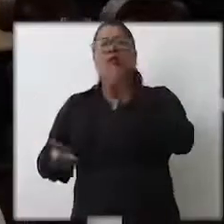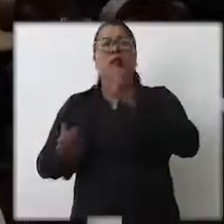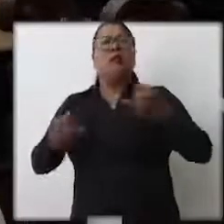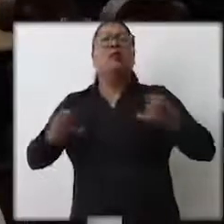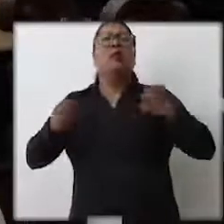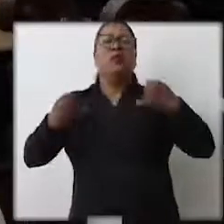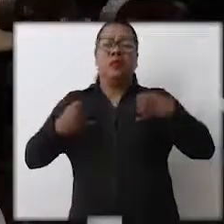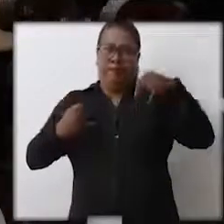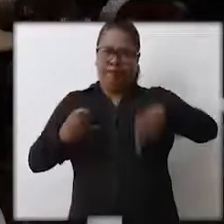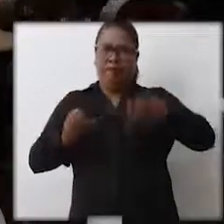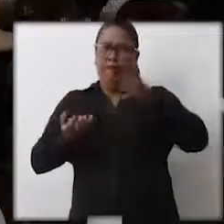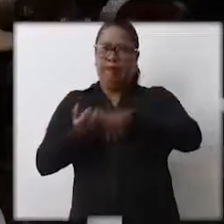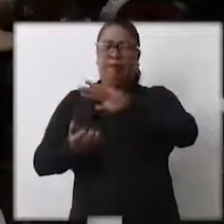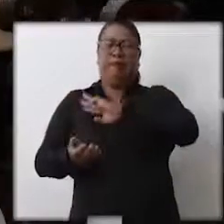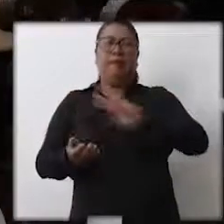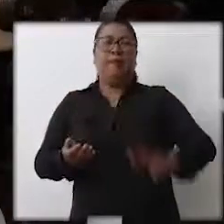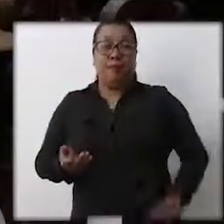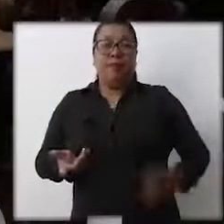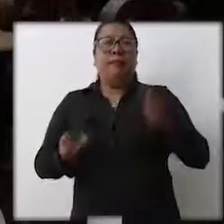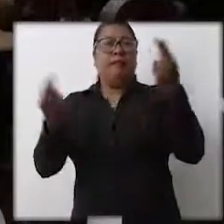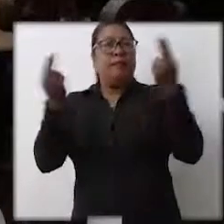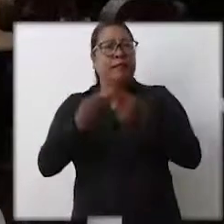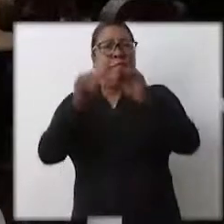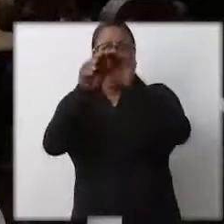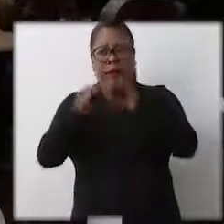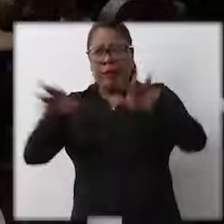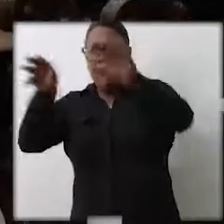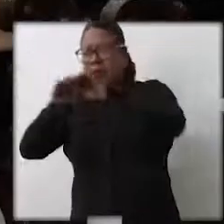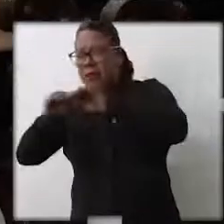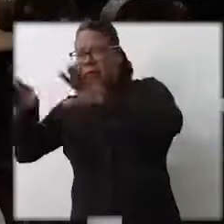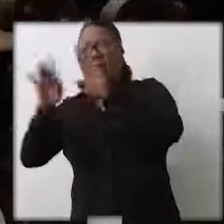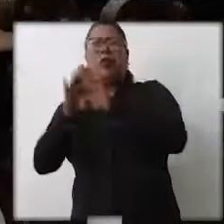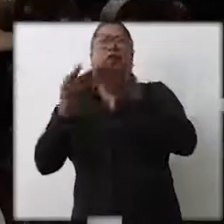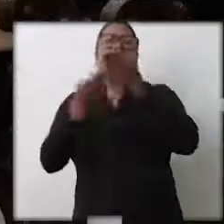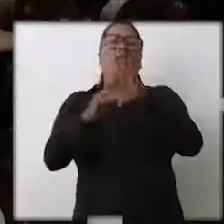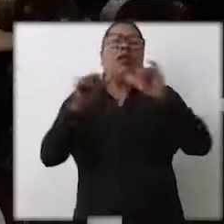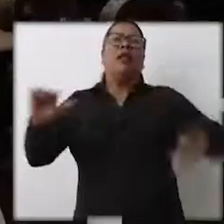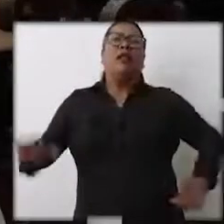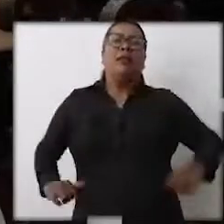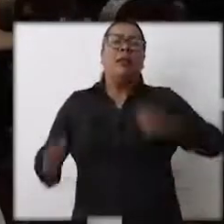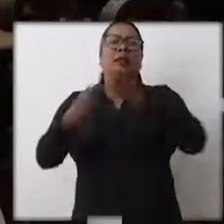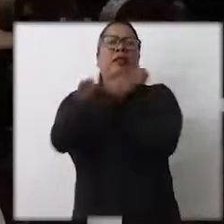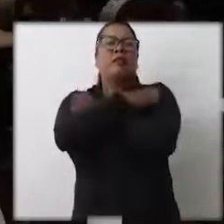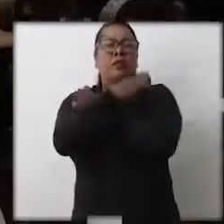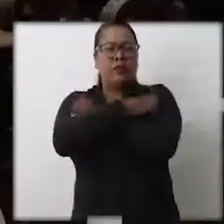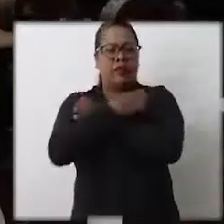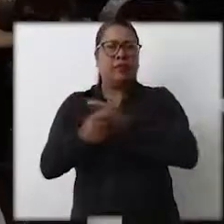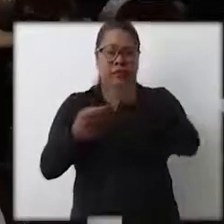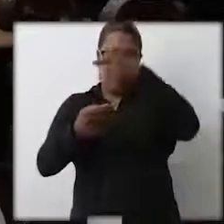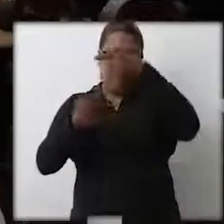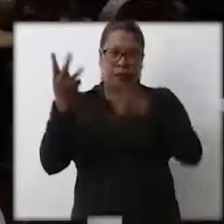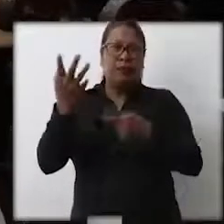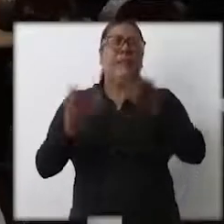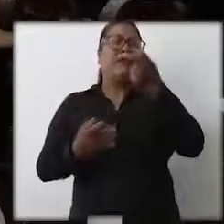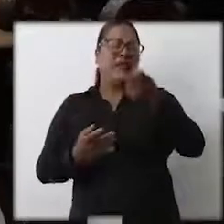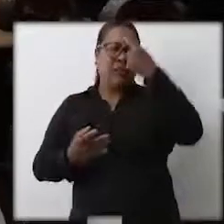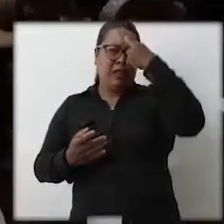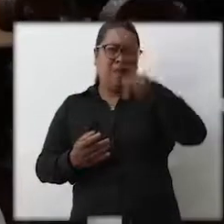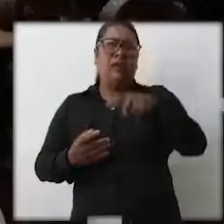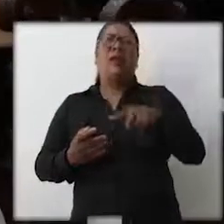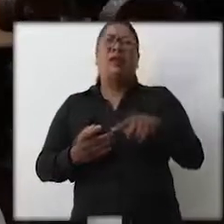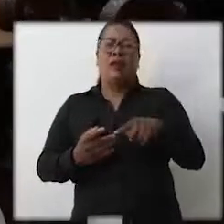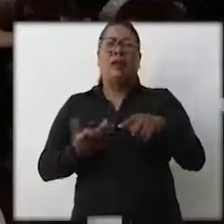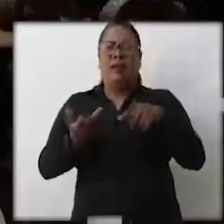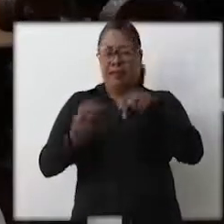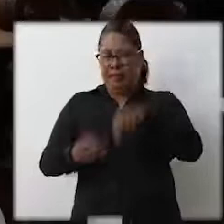IEPO. Esto para que de manera conjunta promovamos la protección de uno de los derechos humanos que